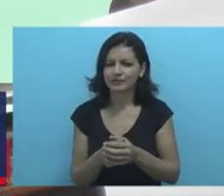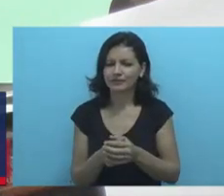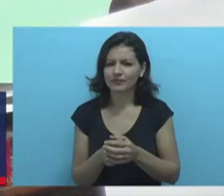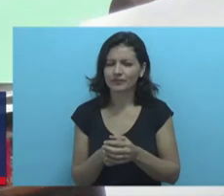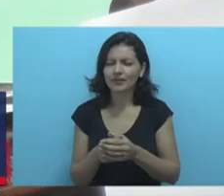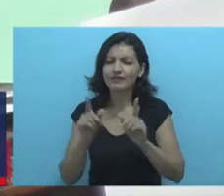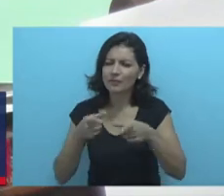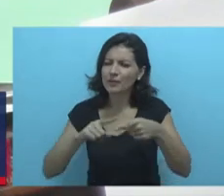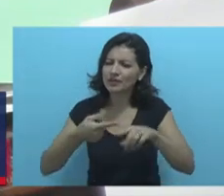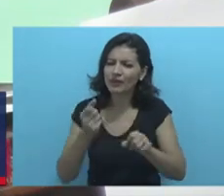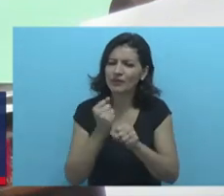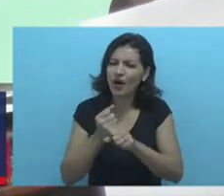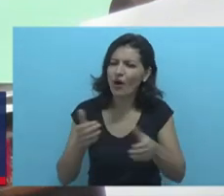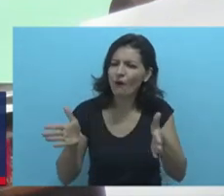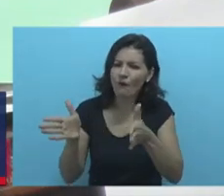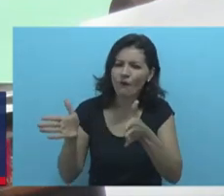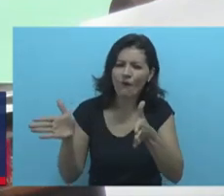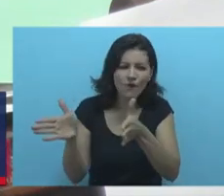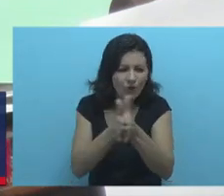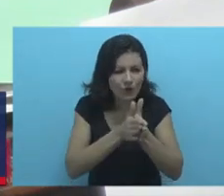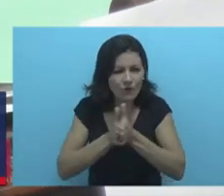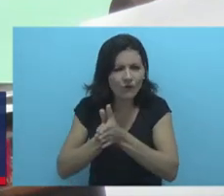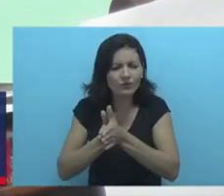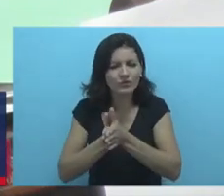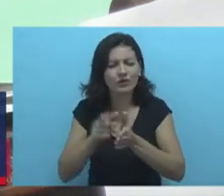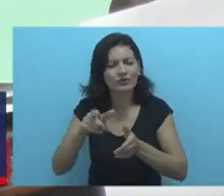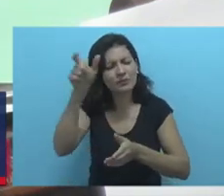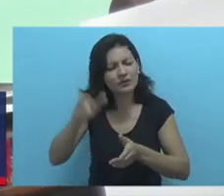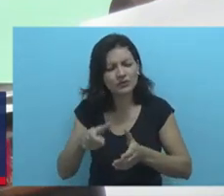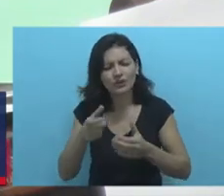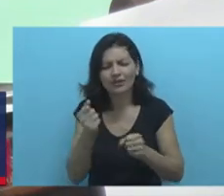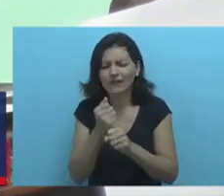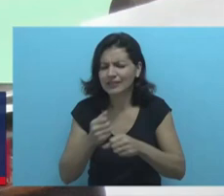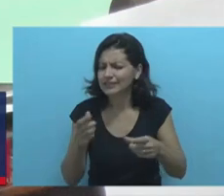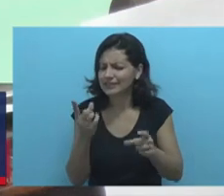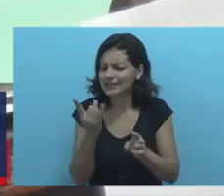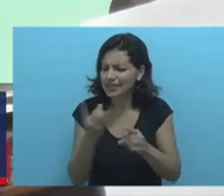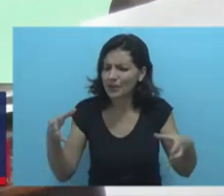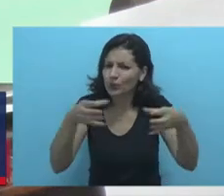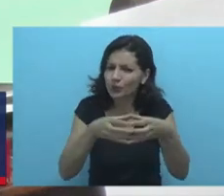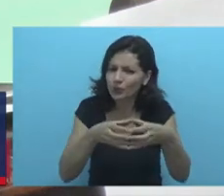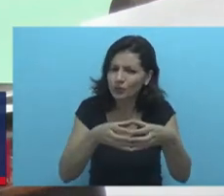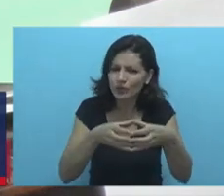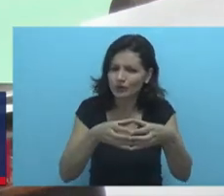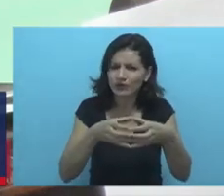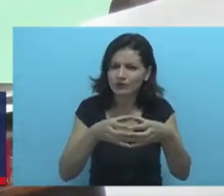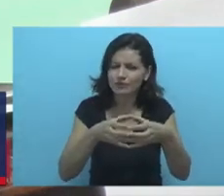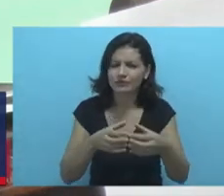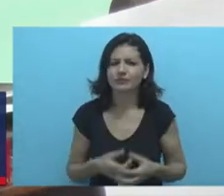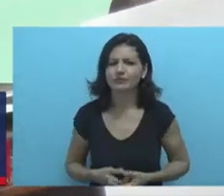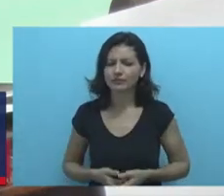Y eso lo marcó a Miguel en un hombre profundamente, un hombre de partido. Miguel es un hombre